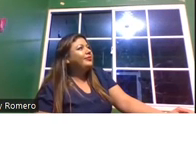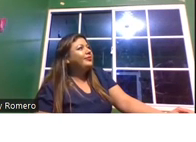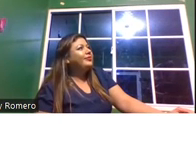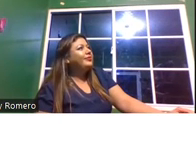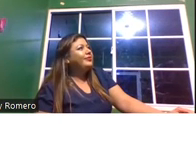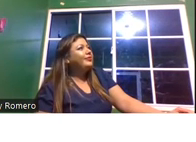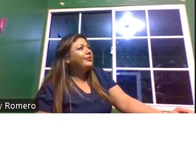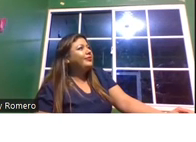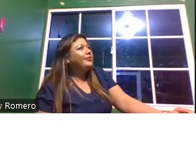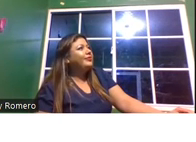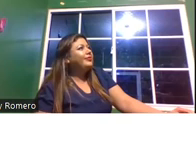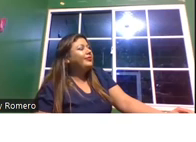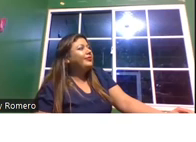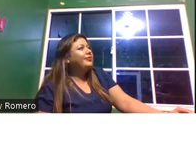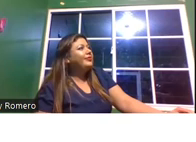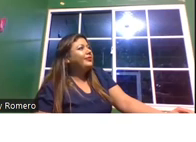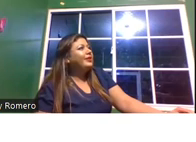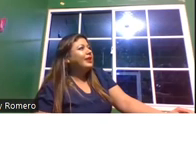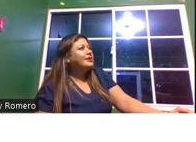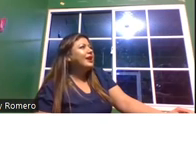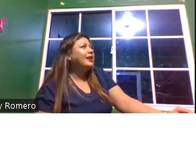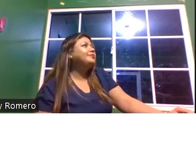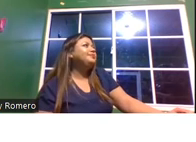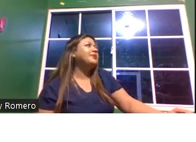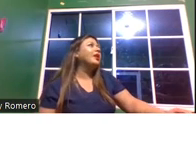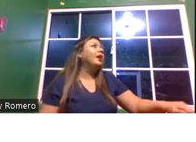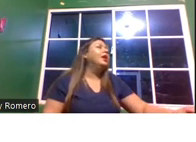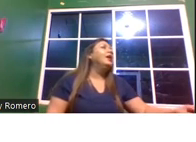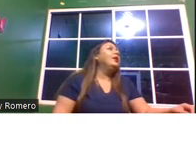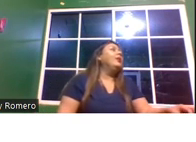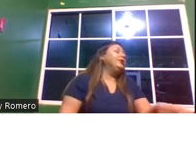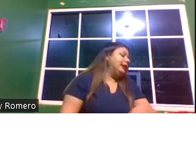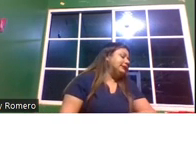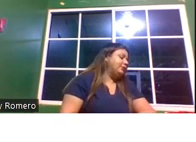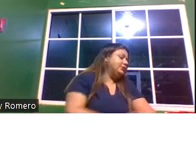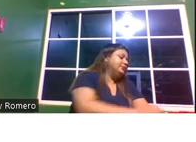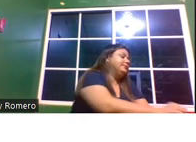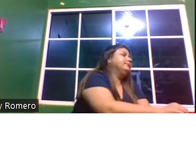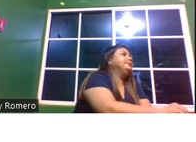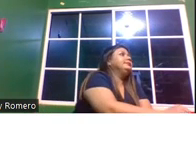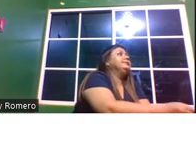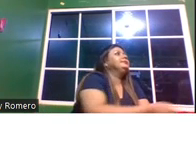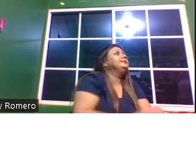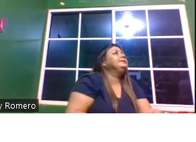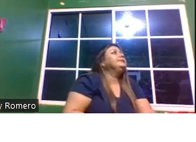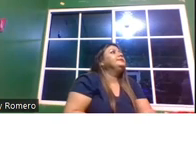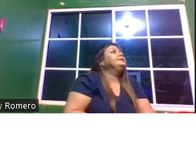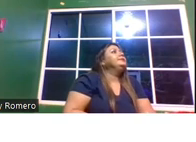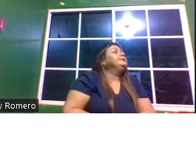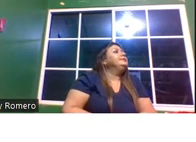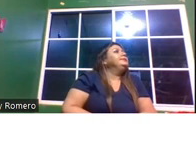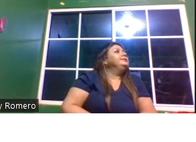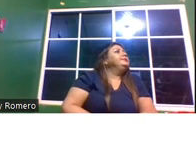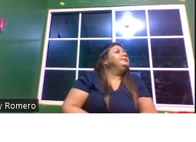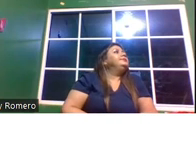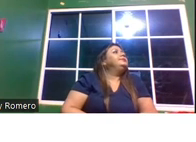se encuentran a la vuelta de la esquina en El Salvador, es carácter y temperamento. En